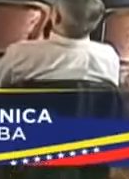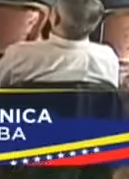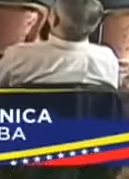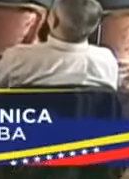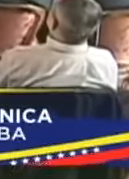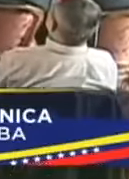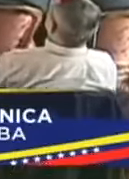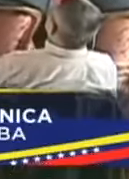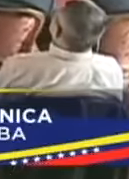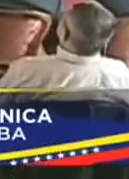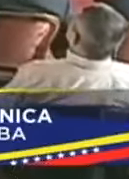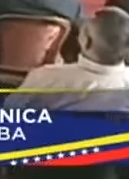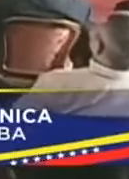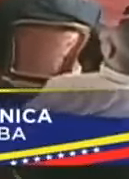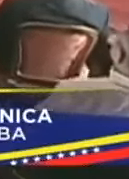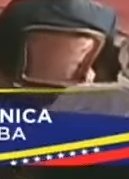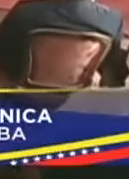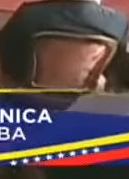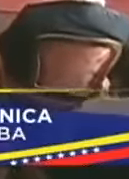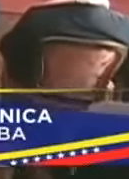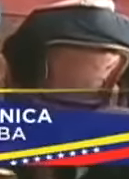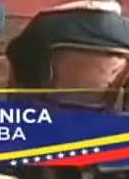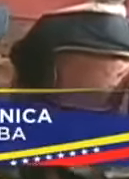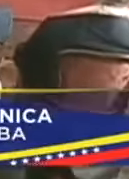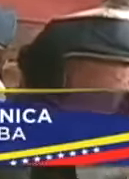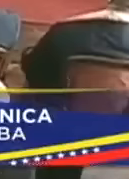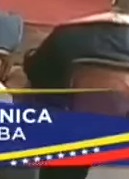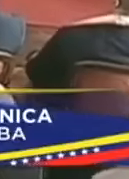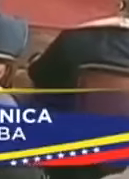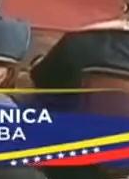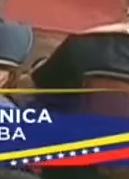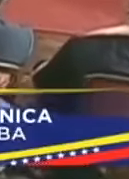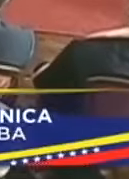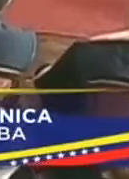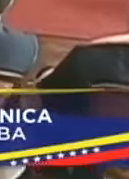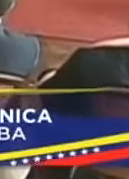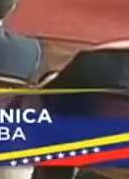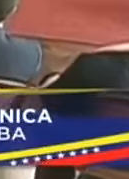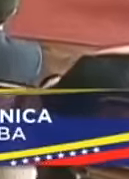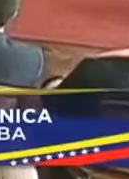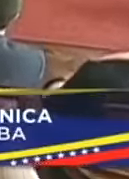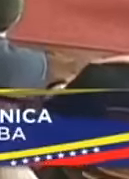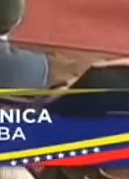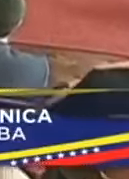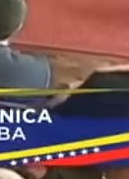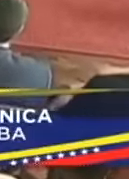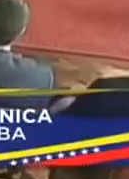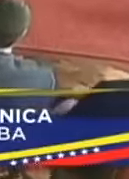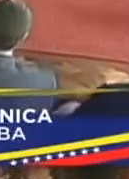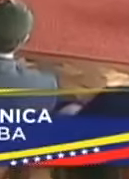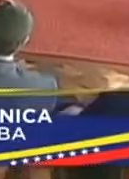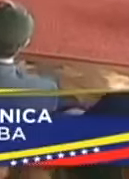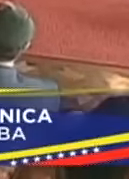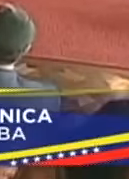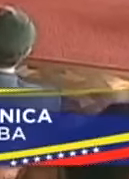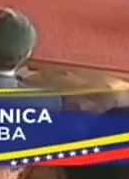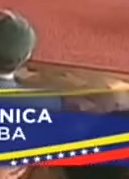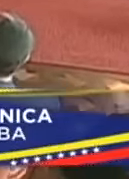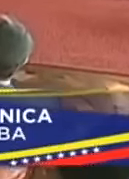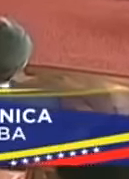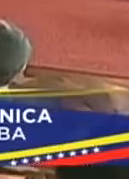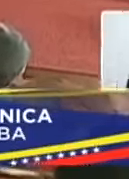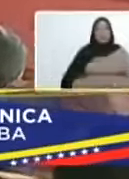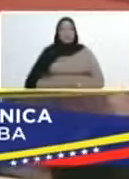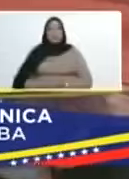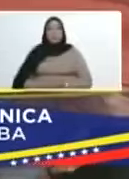del acta que dictaminó nuestra independencia para siempre. Señor Presidente Constitucional